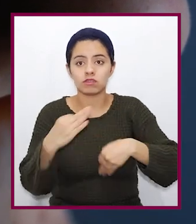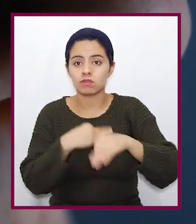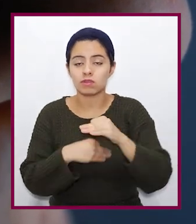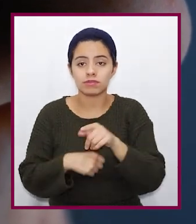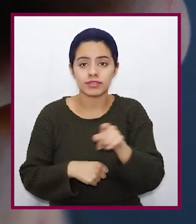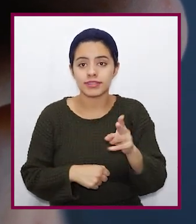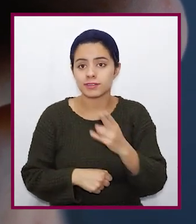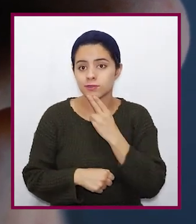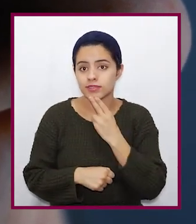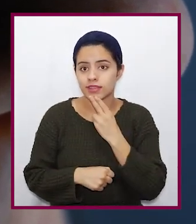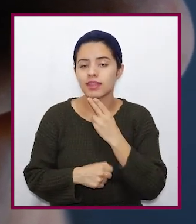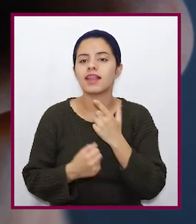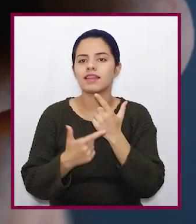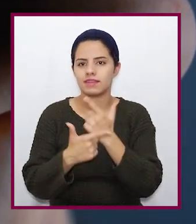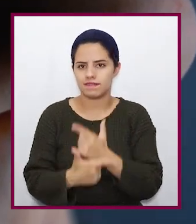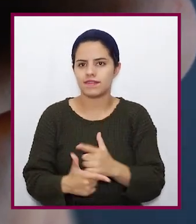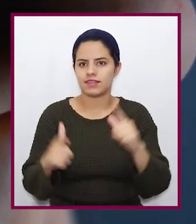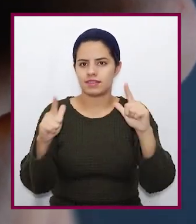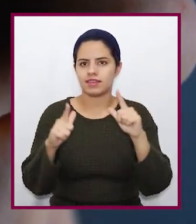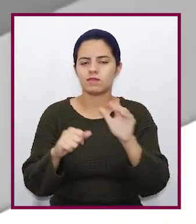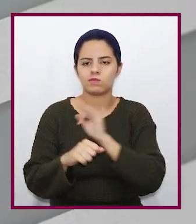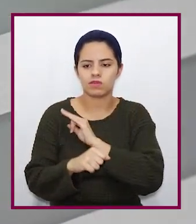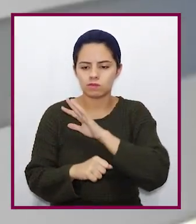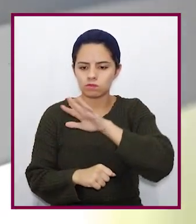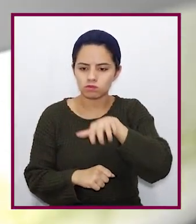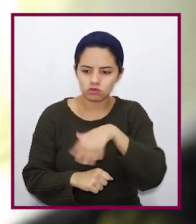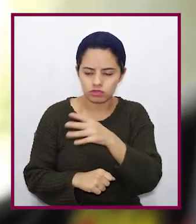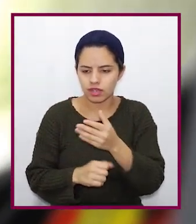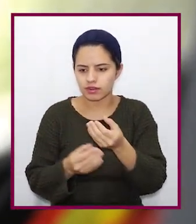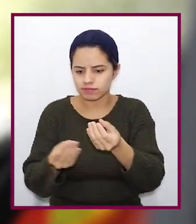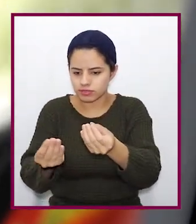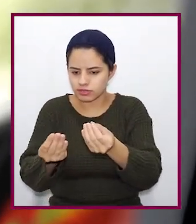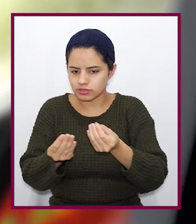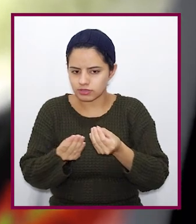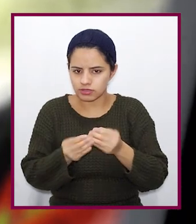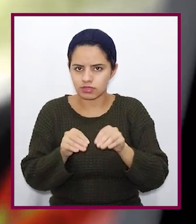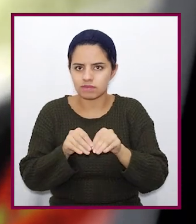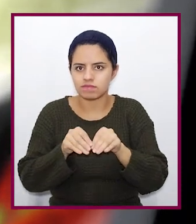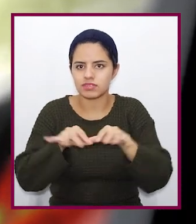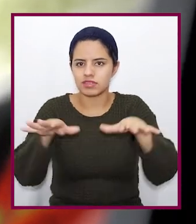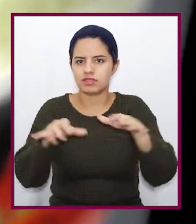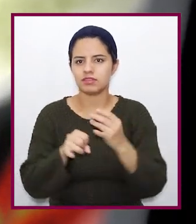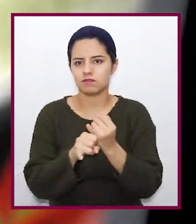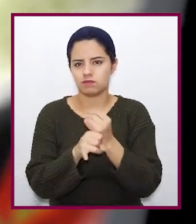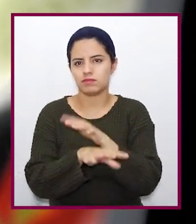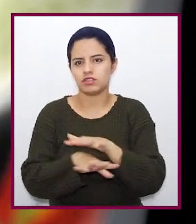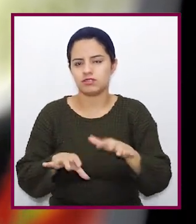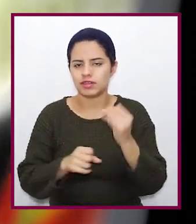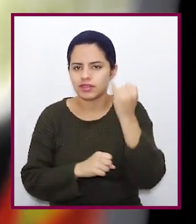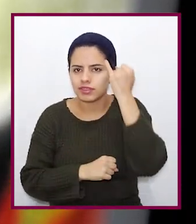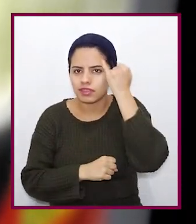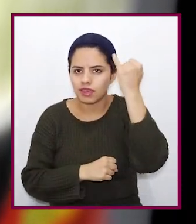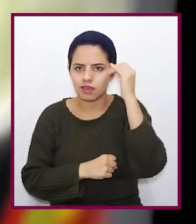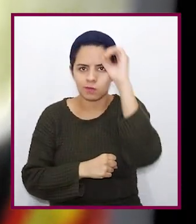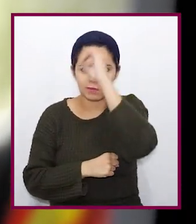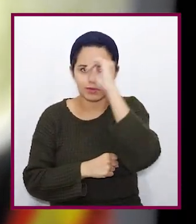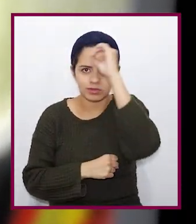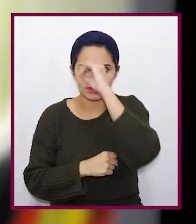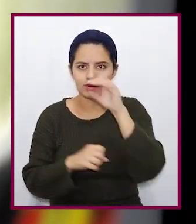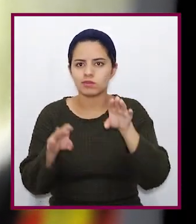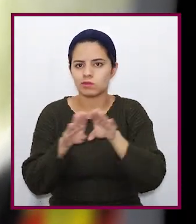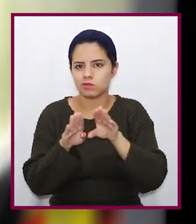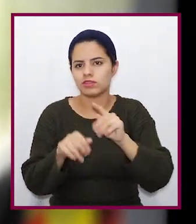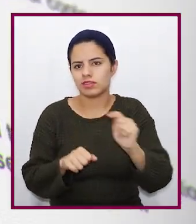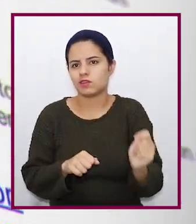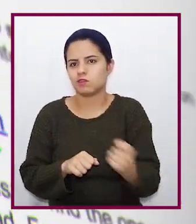de la libertad de buscar, recibir y transmitir información, ideas y opiniones a través de